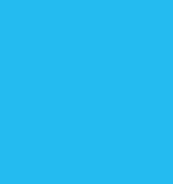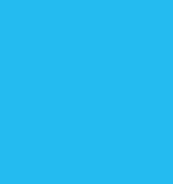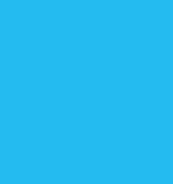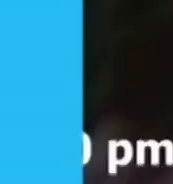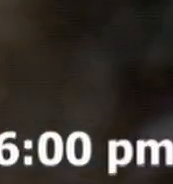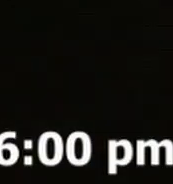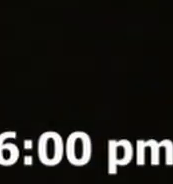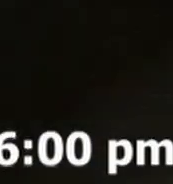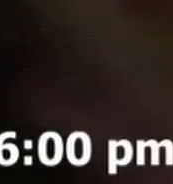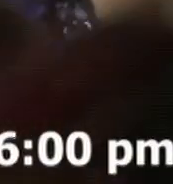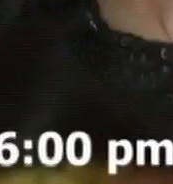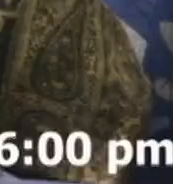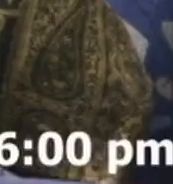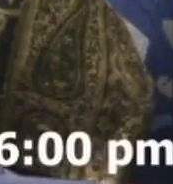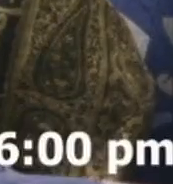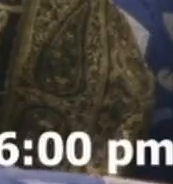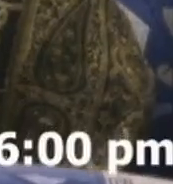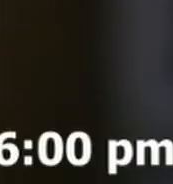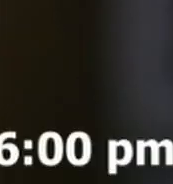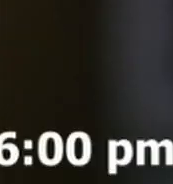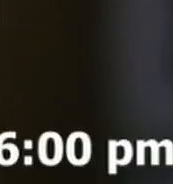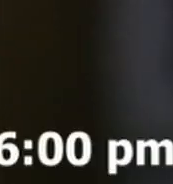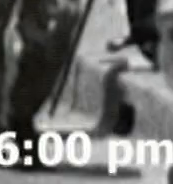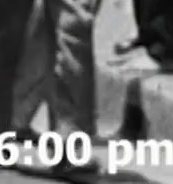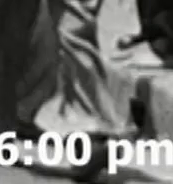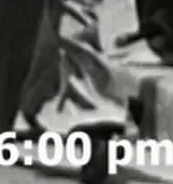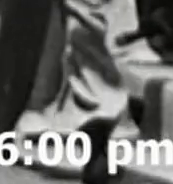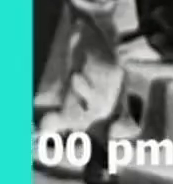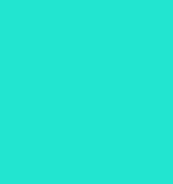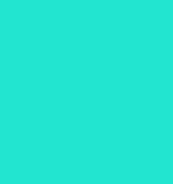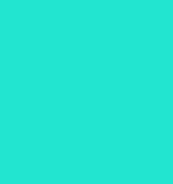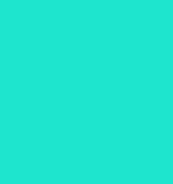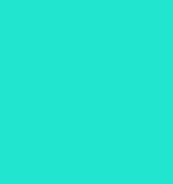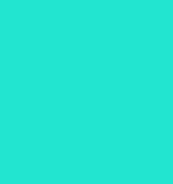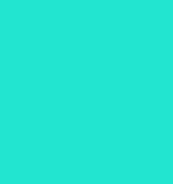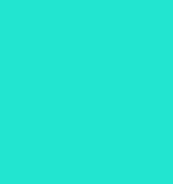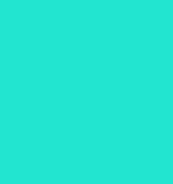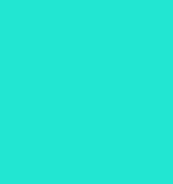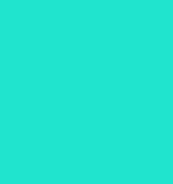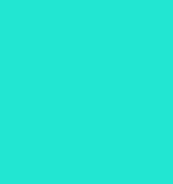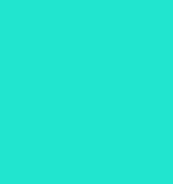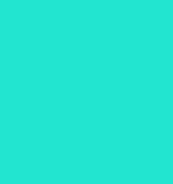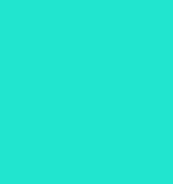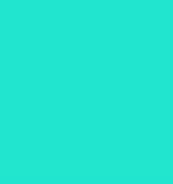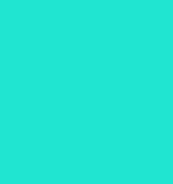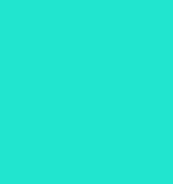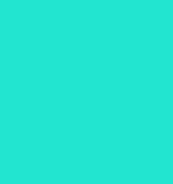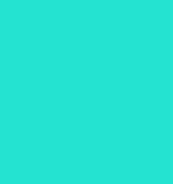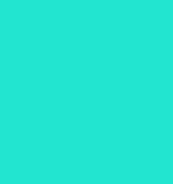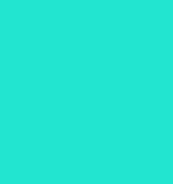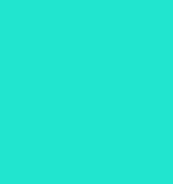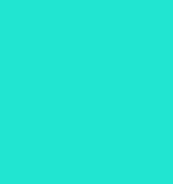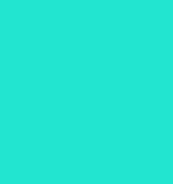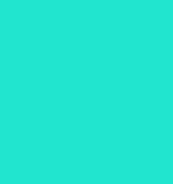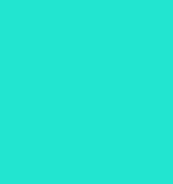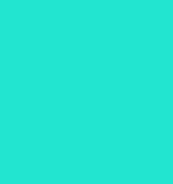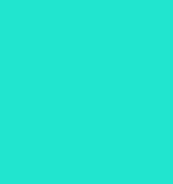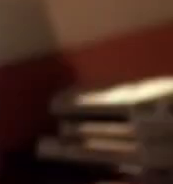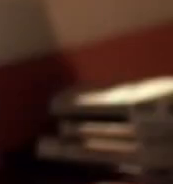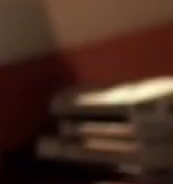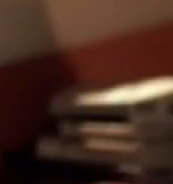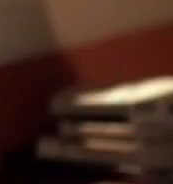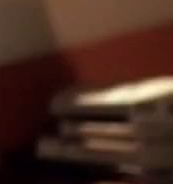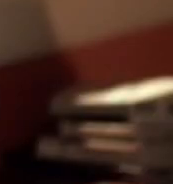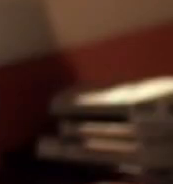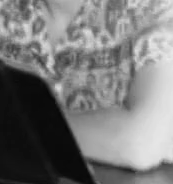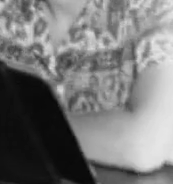de la Revolución. Descubra quién es Henrietta Vox. A las 11 de la mañana, Sí Estuvimos, Mujeres en la Historia,